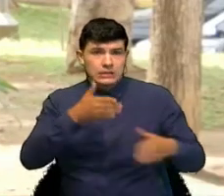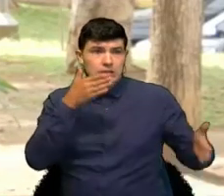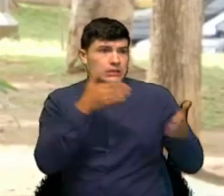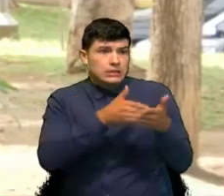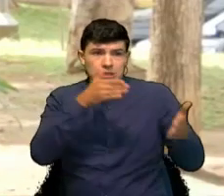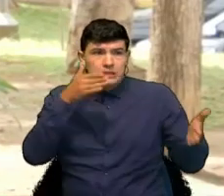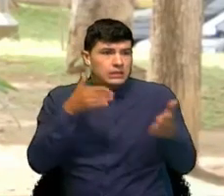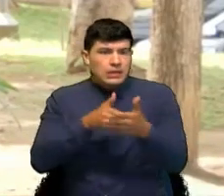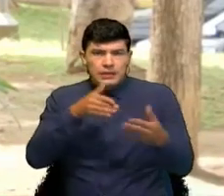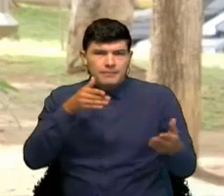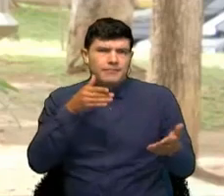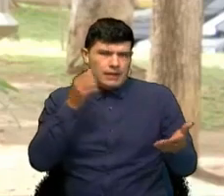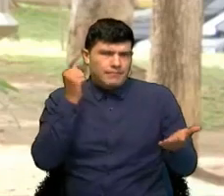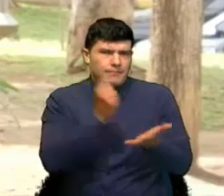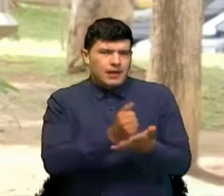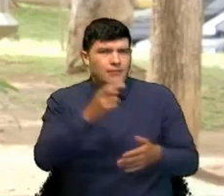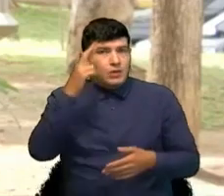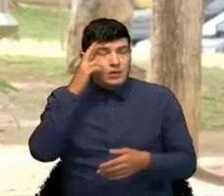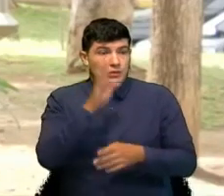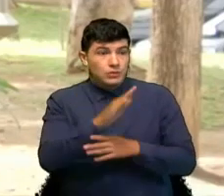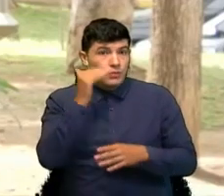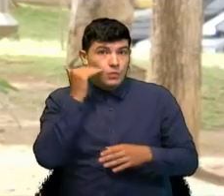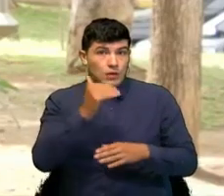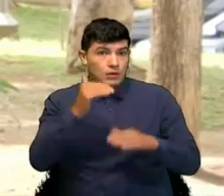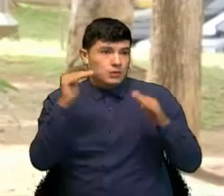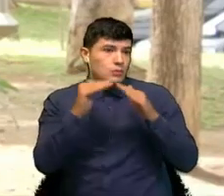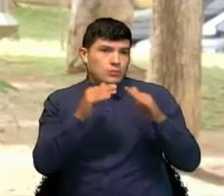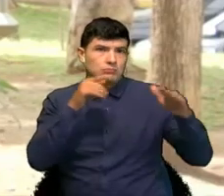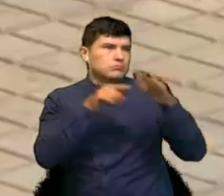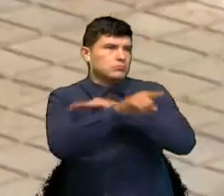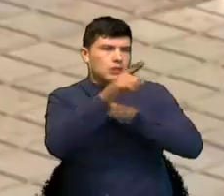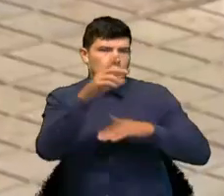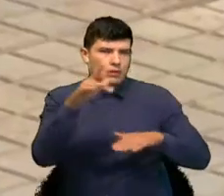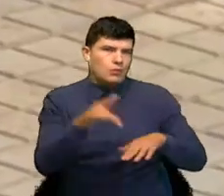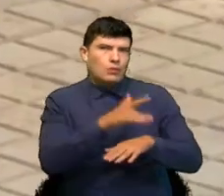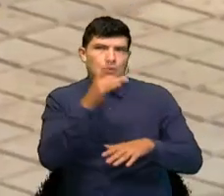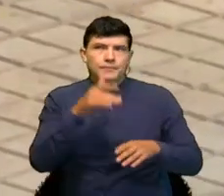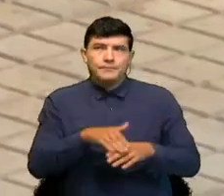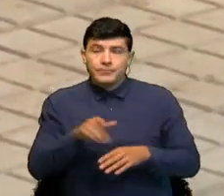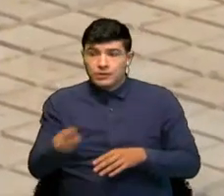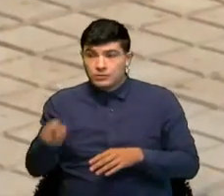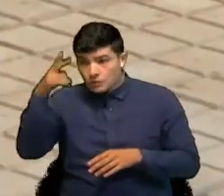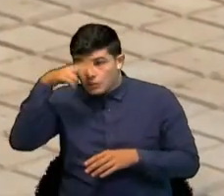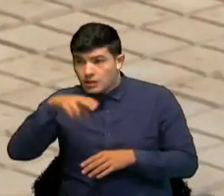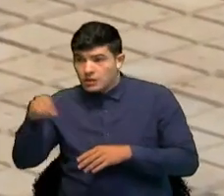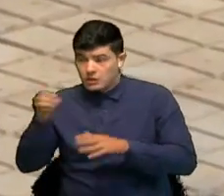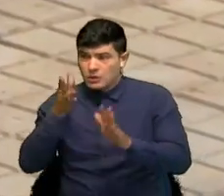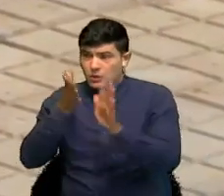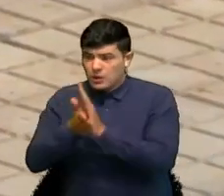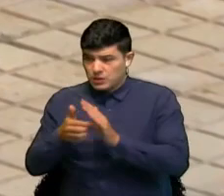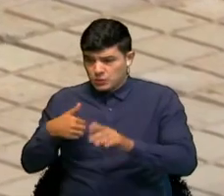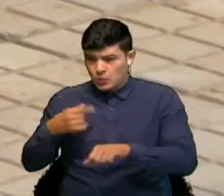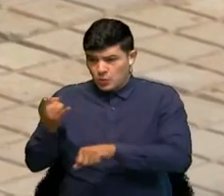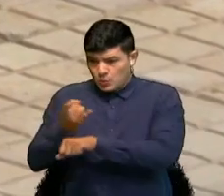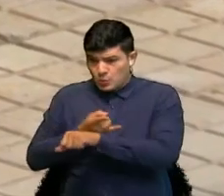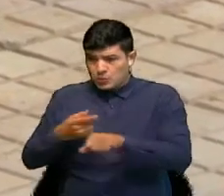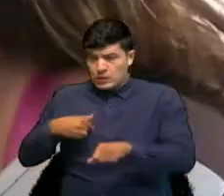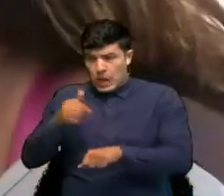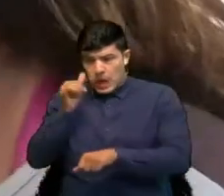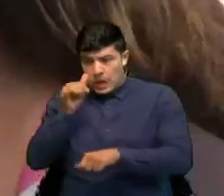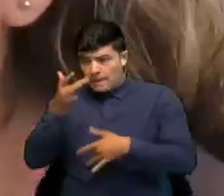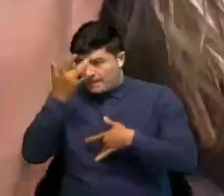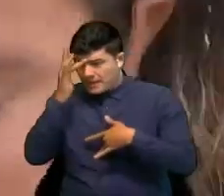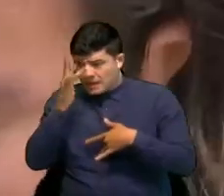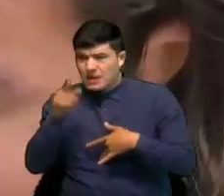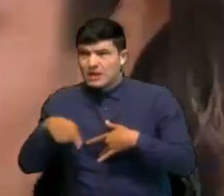y amenazas de muerte por este motivo tuvo que salir de su casa cuando su hijo le contó que estaba siendo usado para grabar vídeos pornográficos